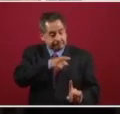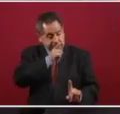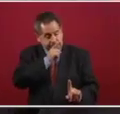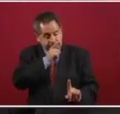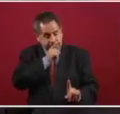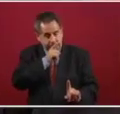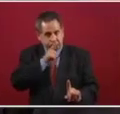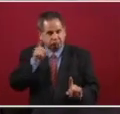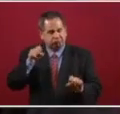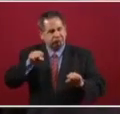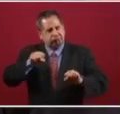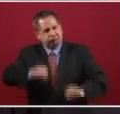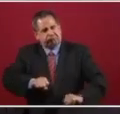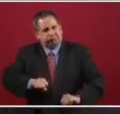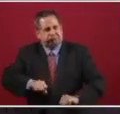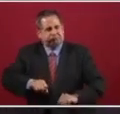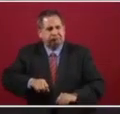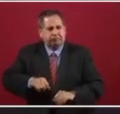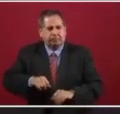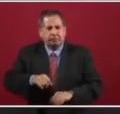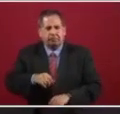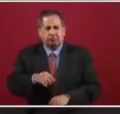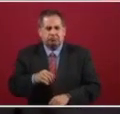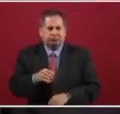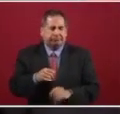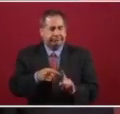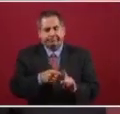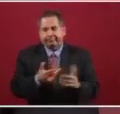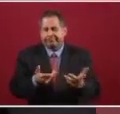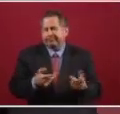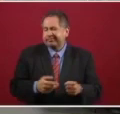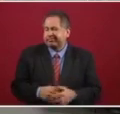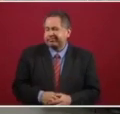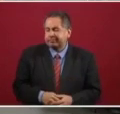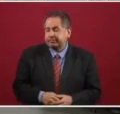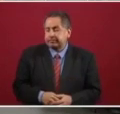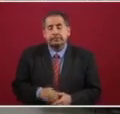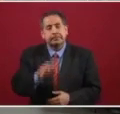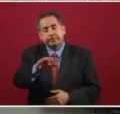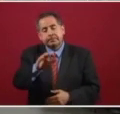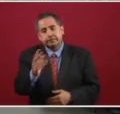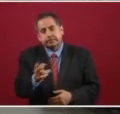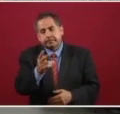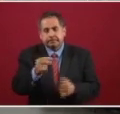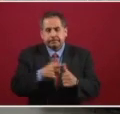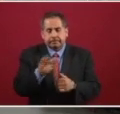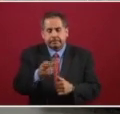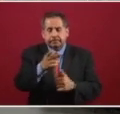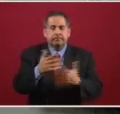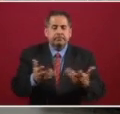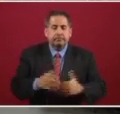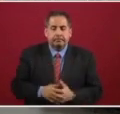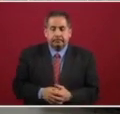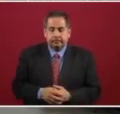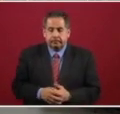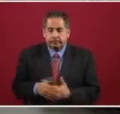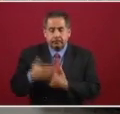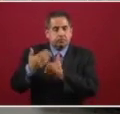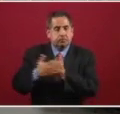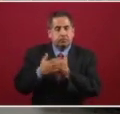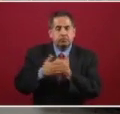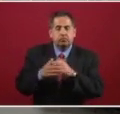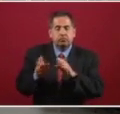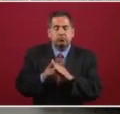los machuchones. Que mi pregunta, la primera pregunta sería, ¿qué va a pasar con el sistema